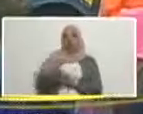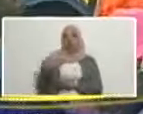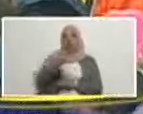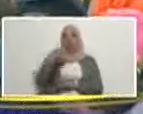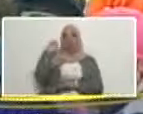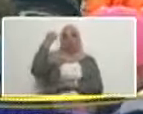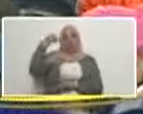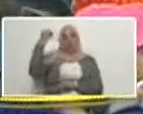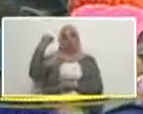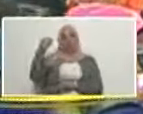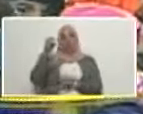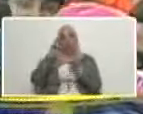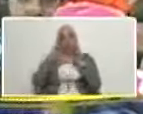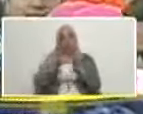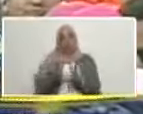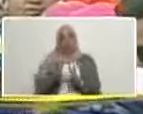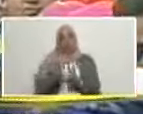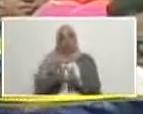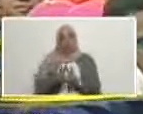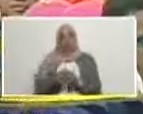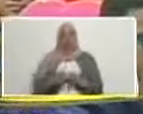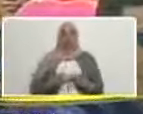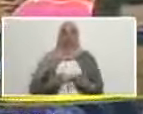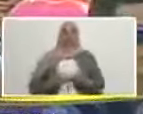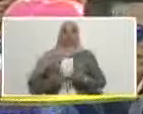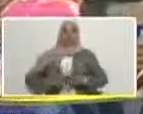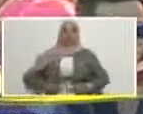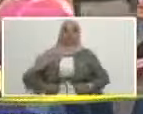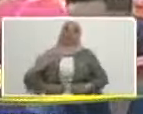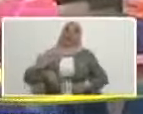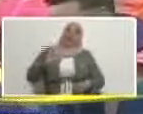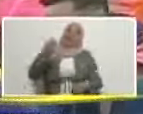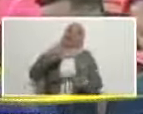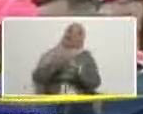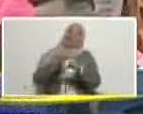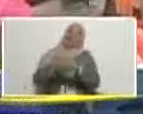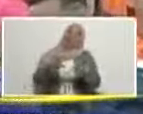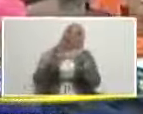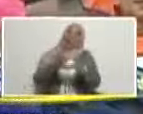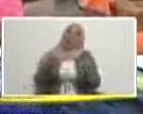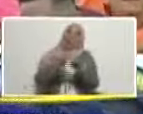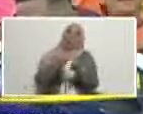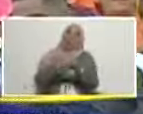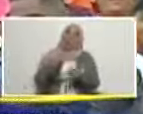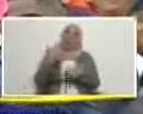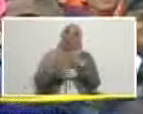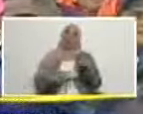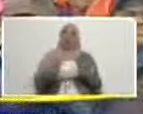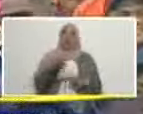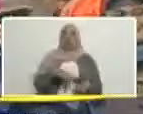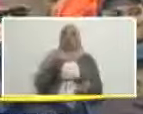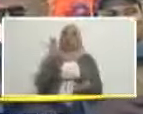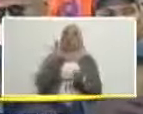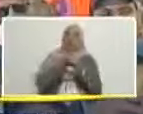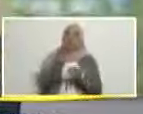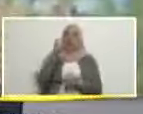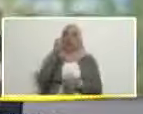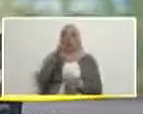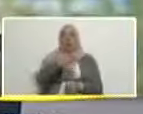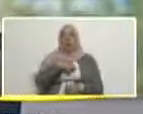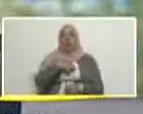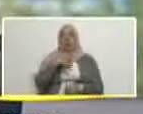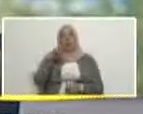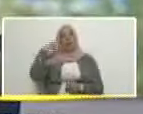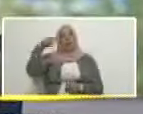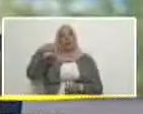creatividad, más visualizaciones, más apoyo, más comentarios, serán los ganadores, y ahí tendremos excelentes premios como